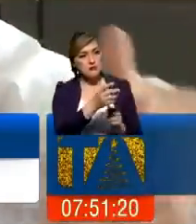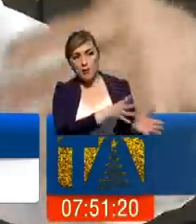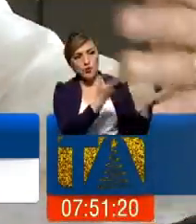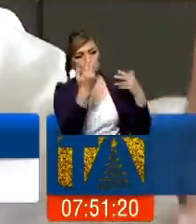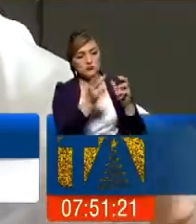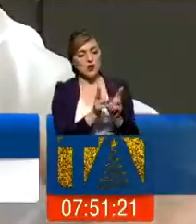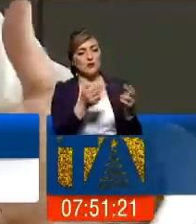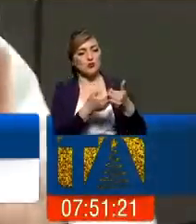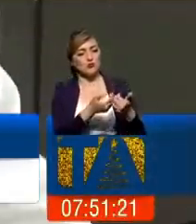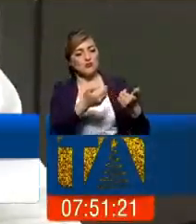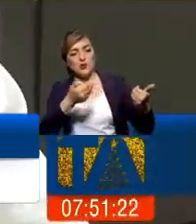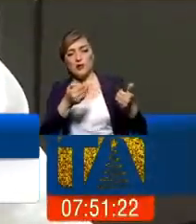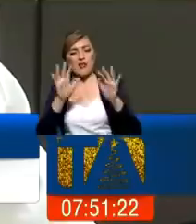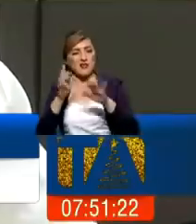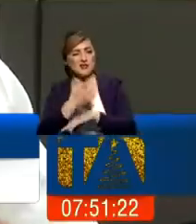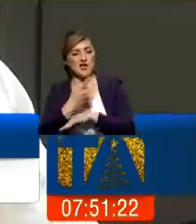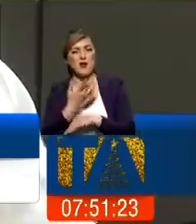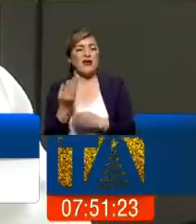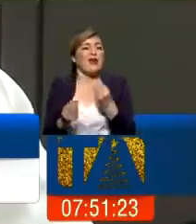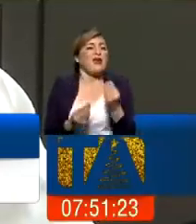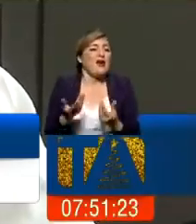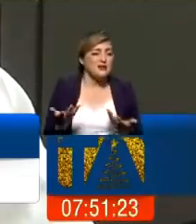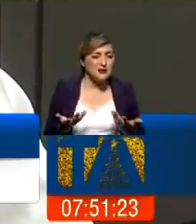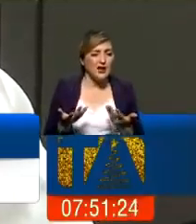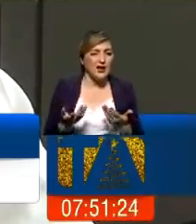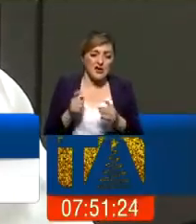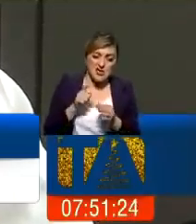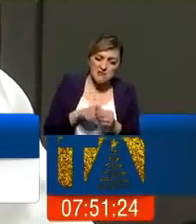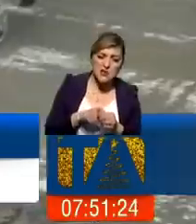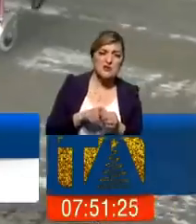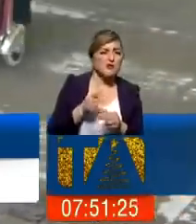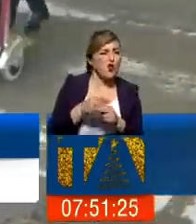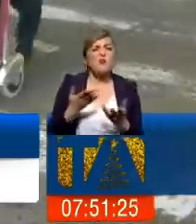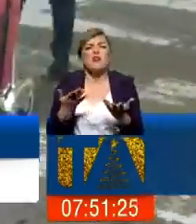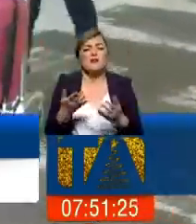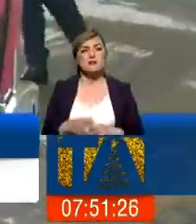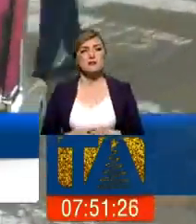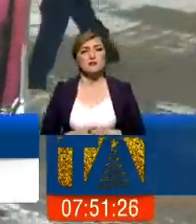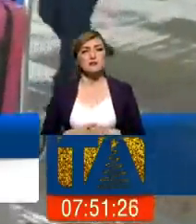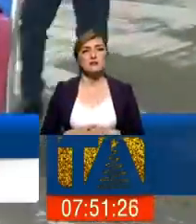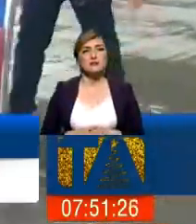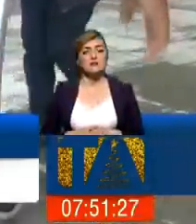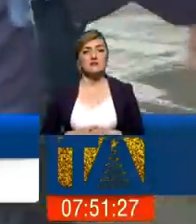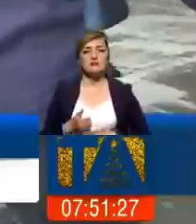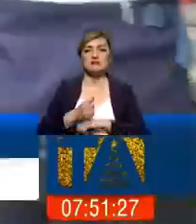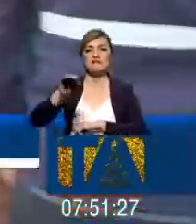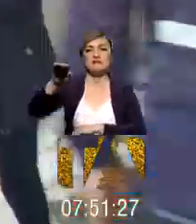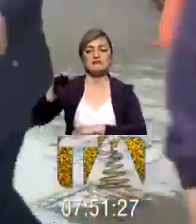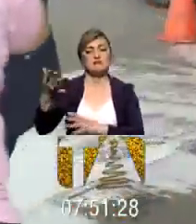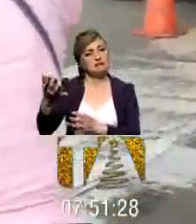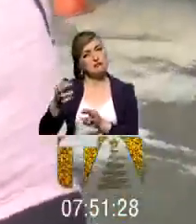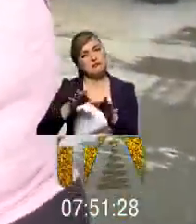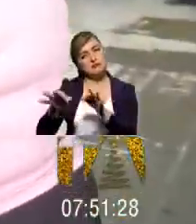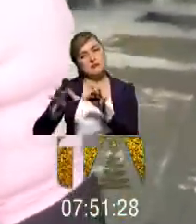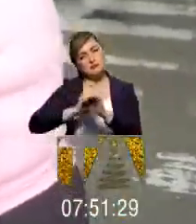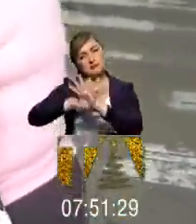que anotarse, hay que inscribirse, ¿qué es lo que hay que hacer? Eso es lo que nosotros estamos viendo. Dice que buscarán un acercamiento con las autoridades del Comité